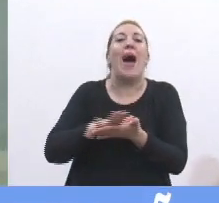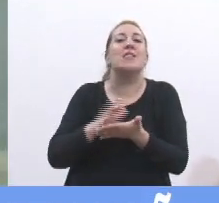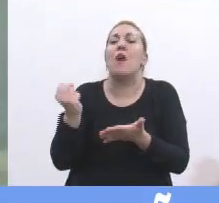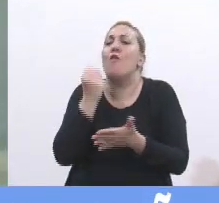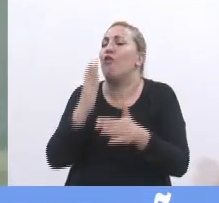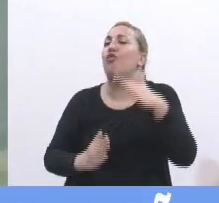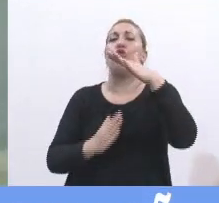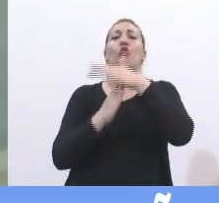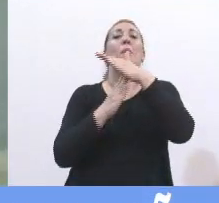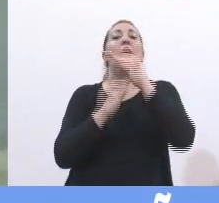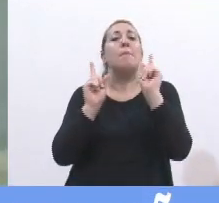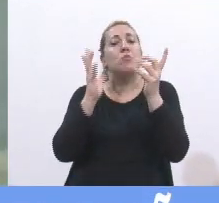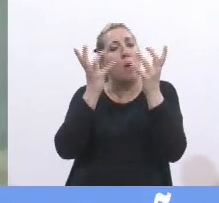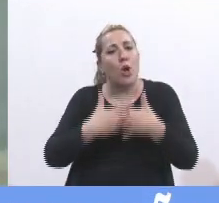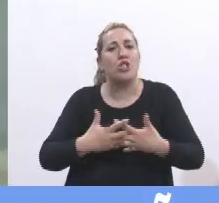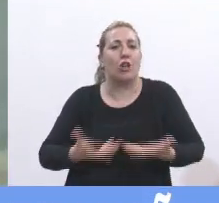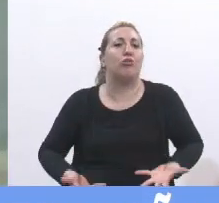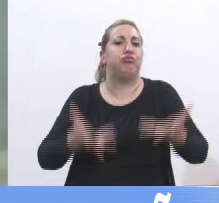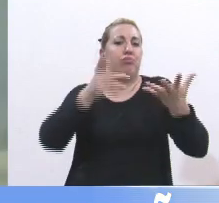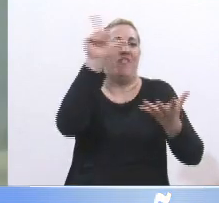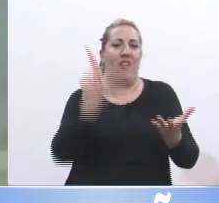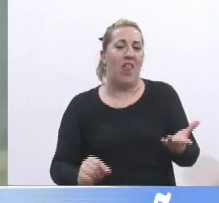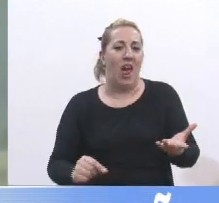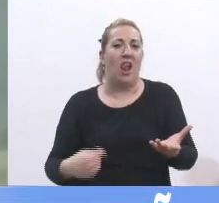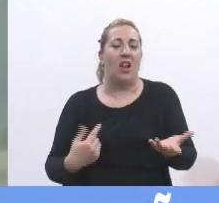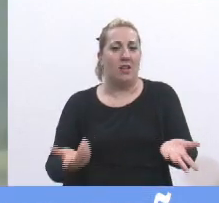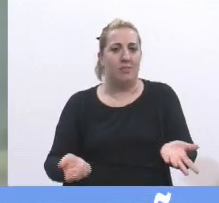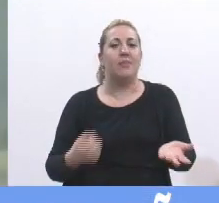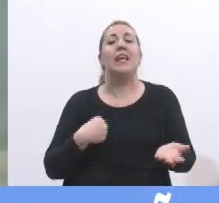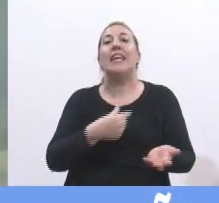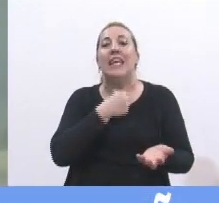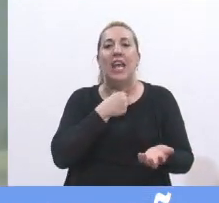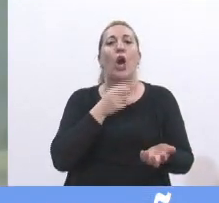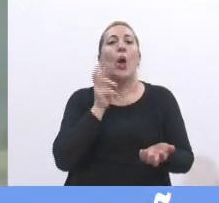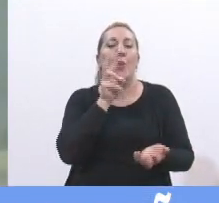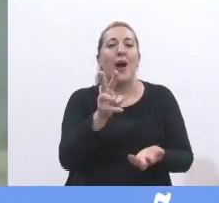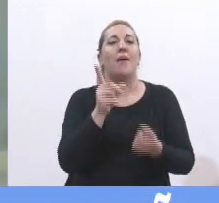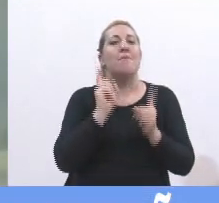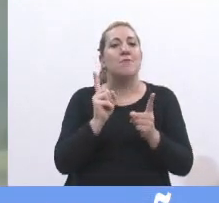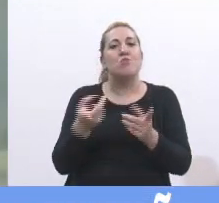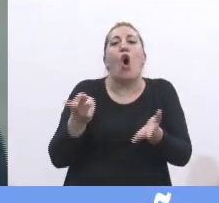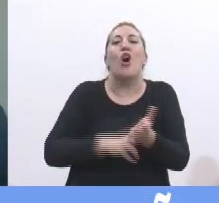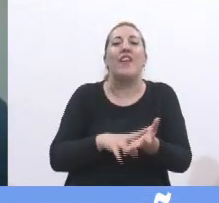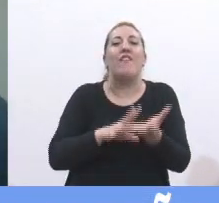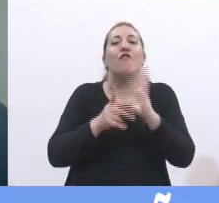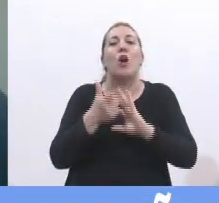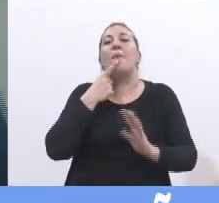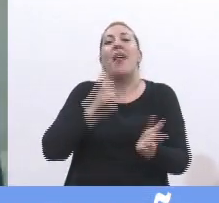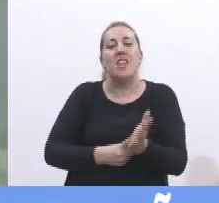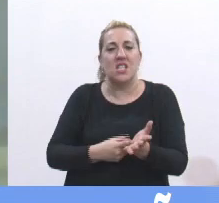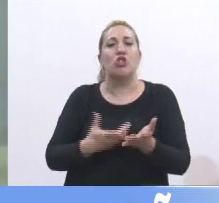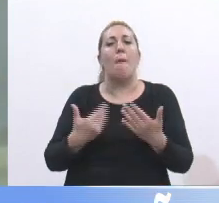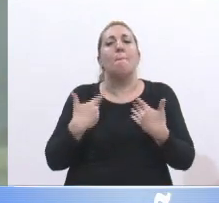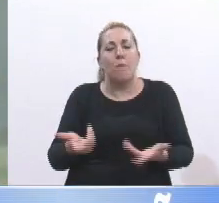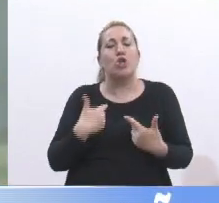de crecimiento federal. Quisiera ver nuevamente esa decisión. Y por eso